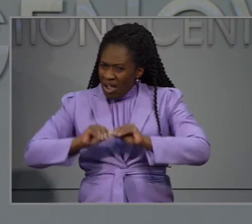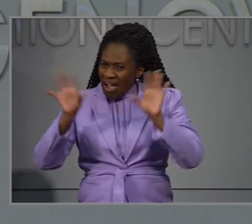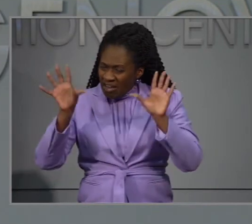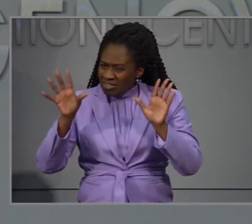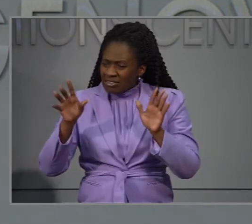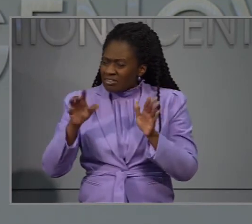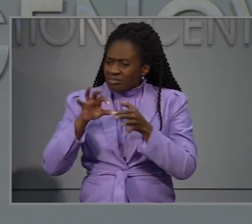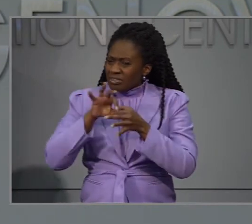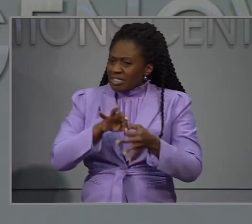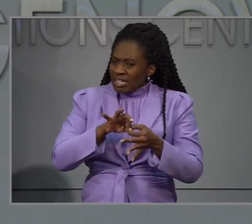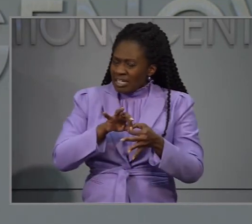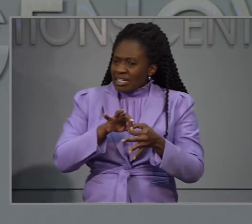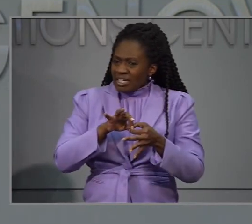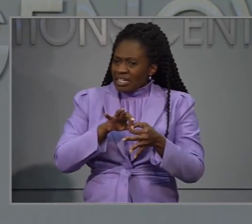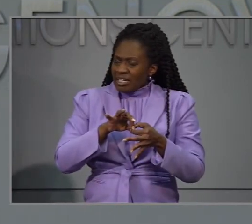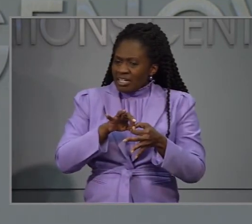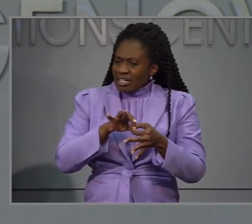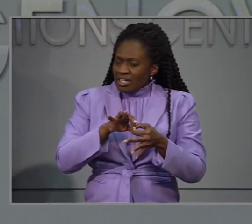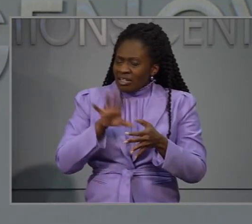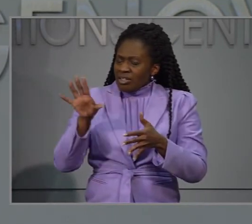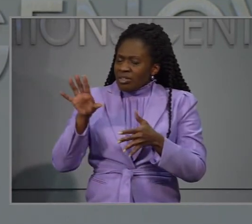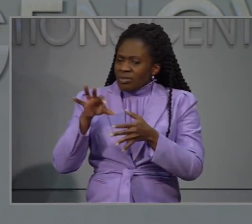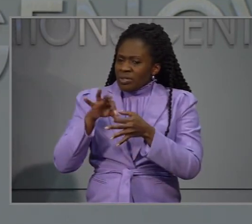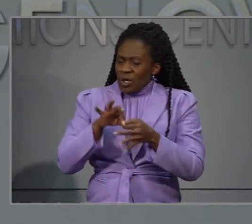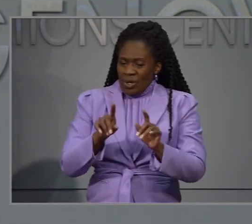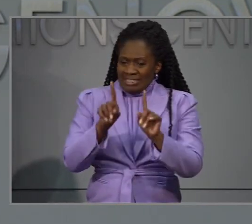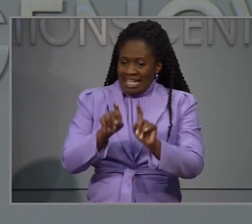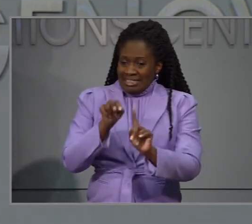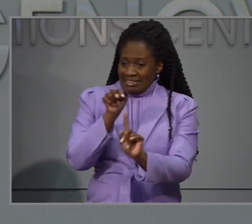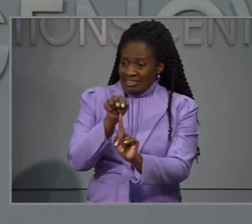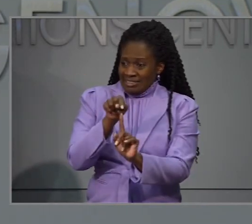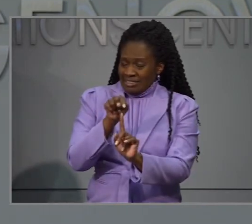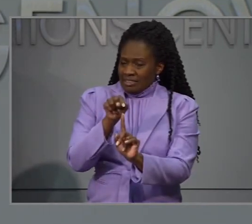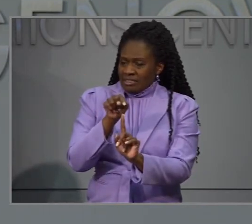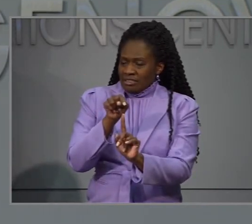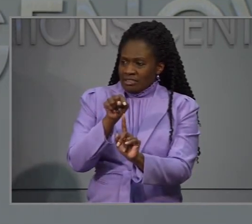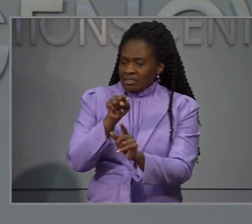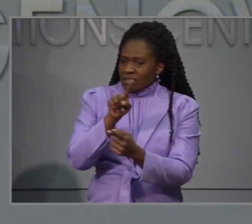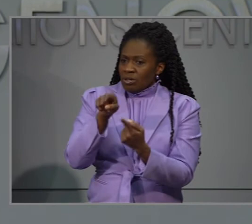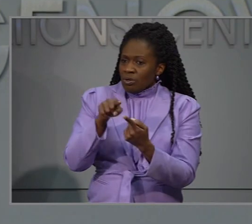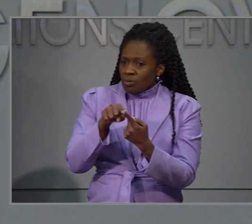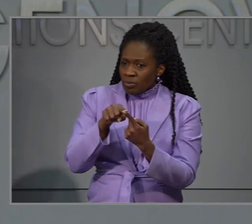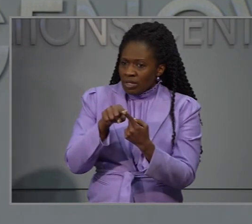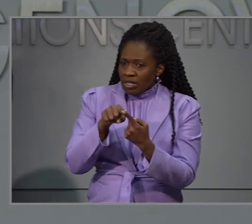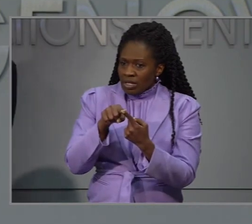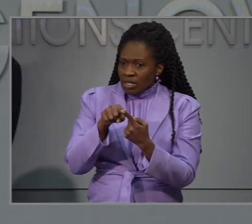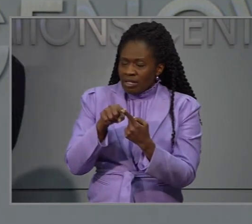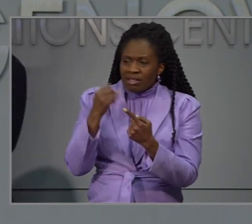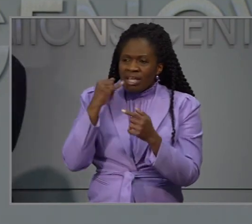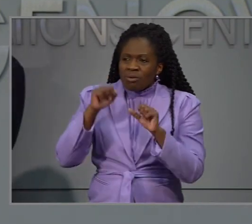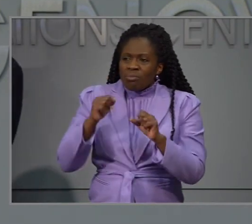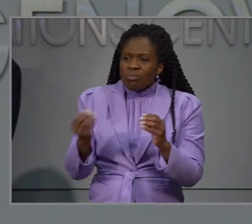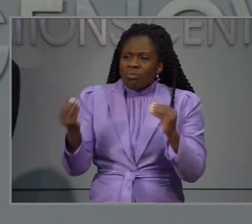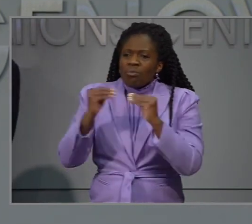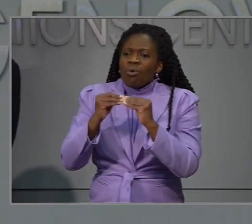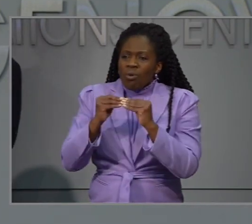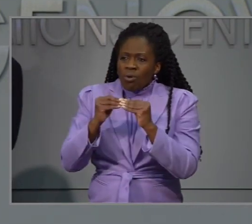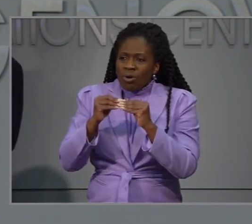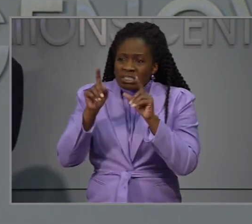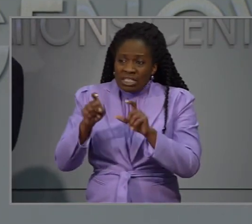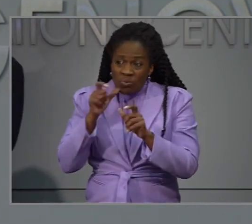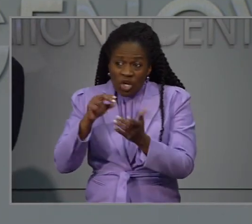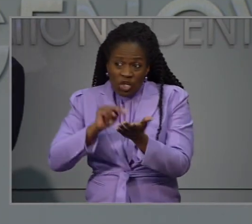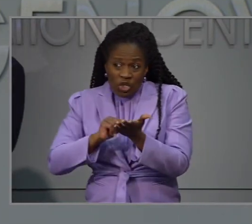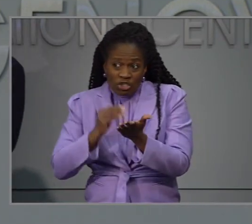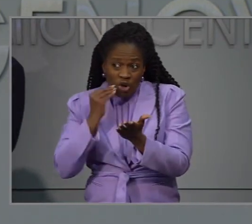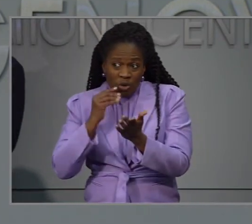x quisiéramos ver más transparencia en en ese aspecto por otro lado cuando las pruebas en el estado